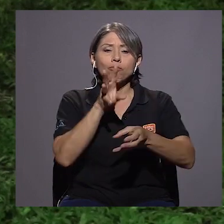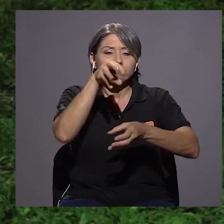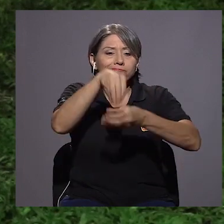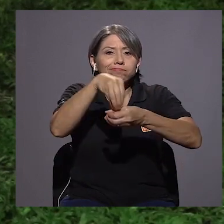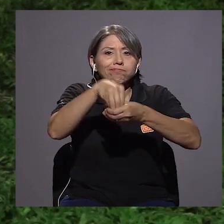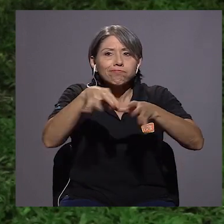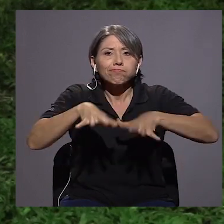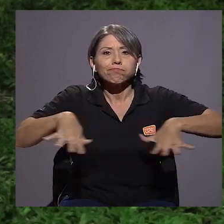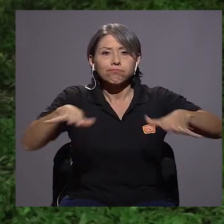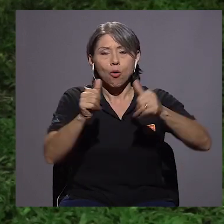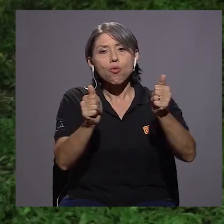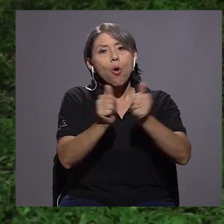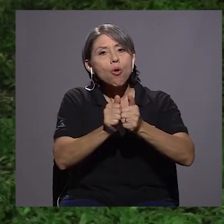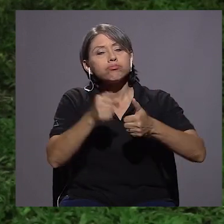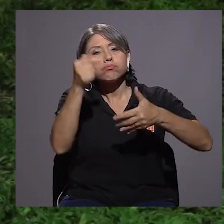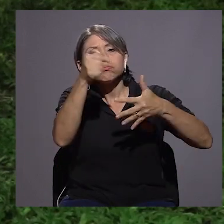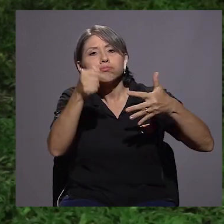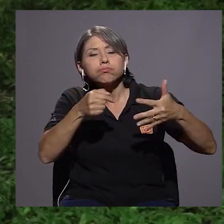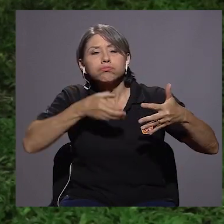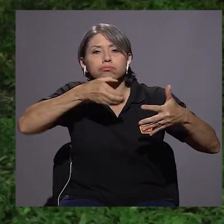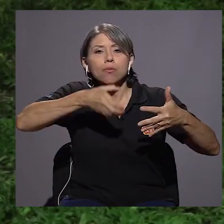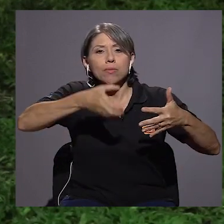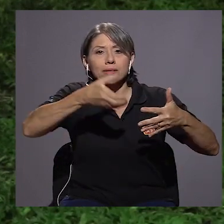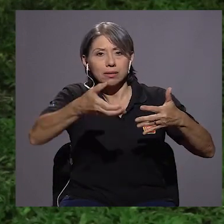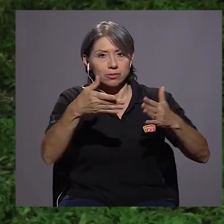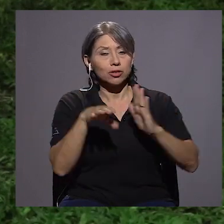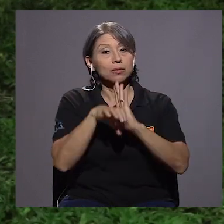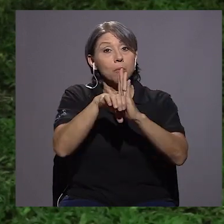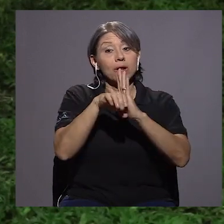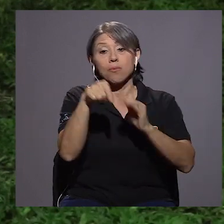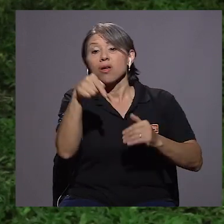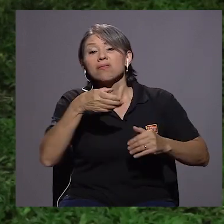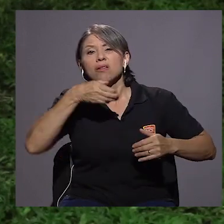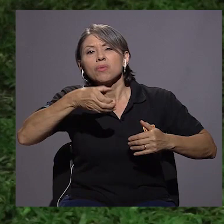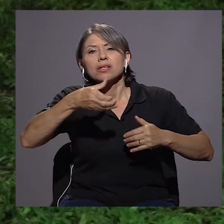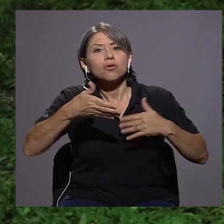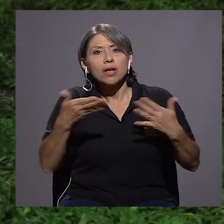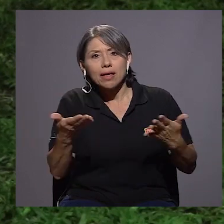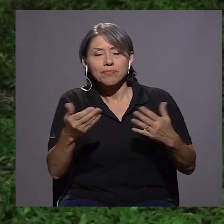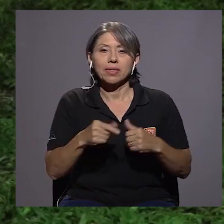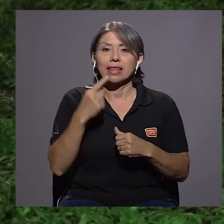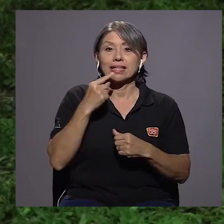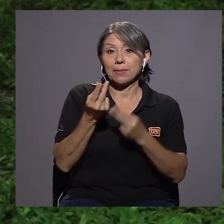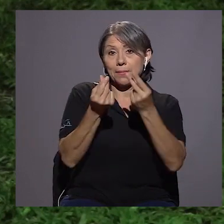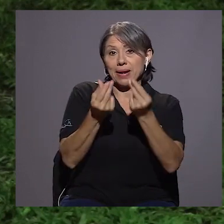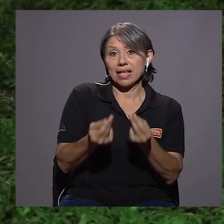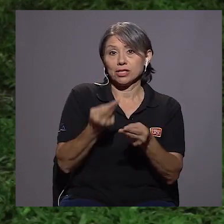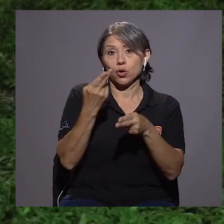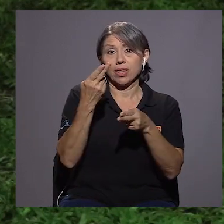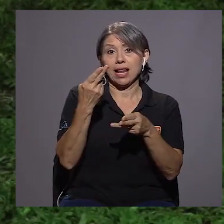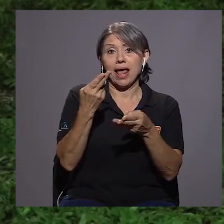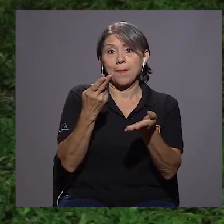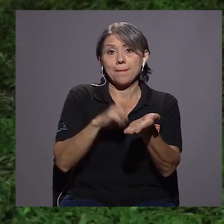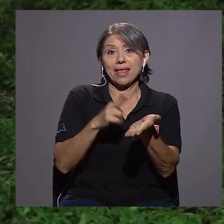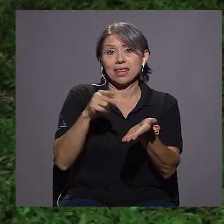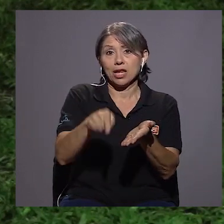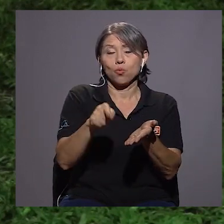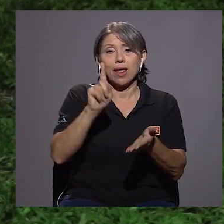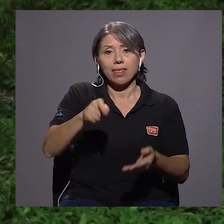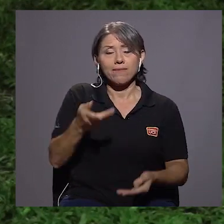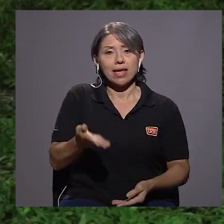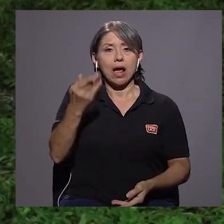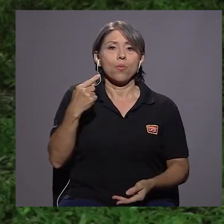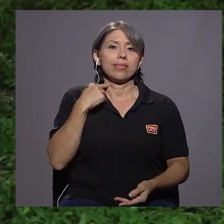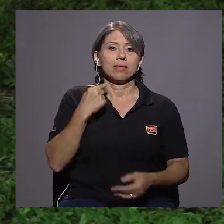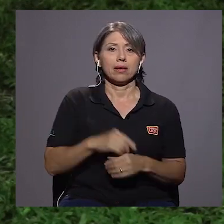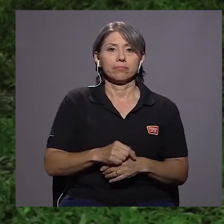intervenir, digamos, a nivel estatal con una serie de recomendaciones en las cuales, por ejemplo, podemos encontrar que el precio de la matrícula, el costo de la